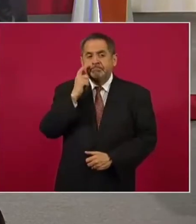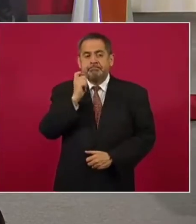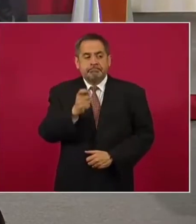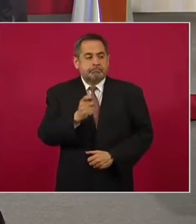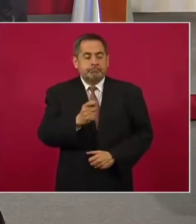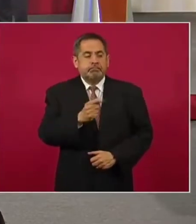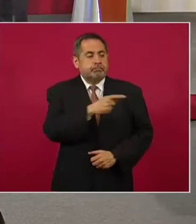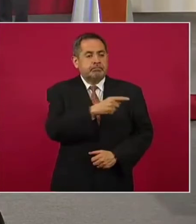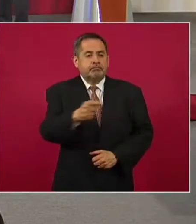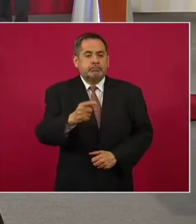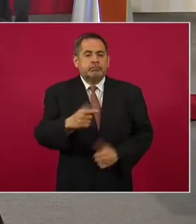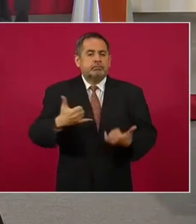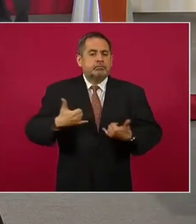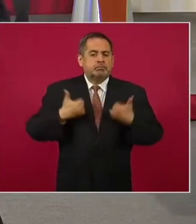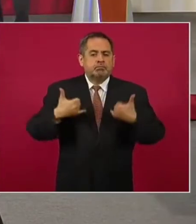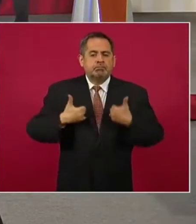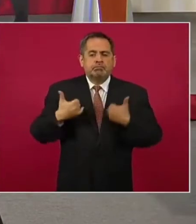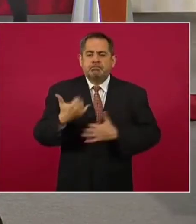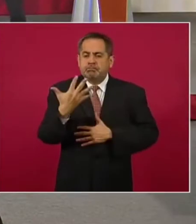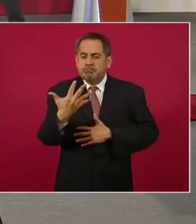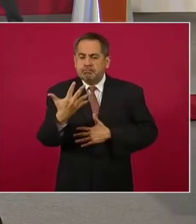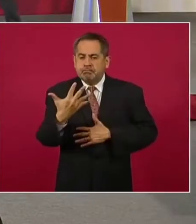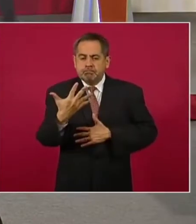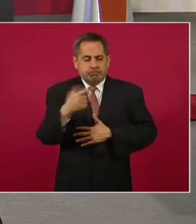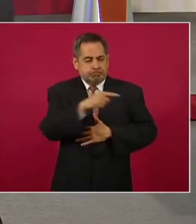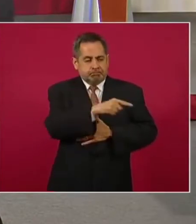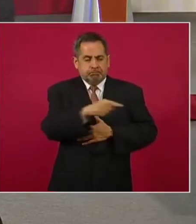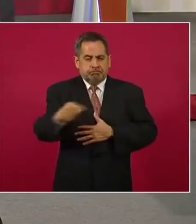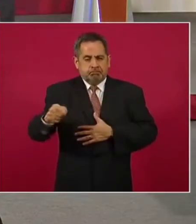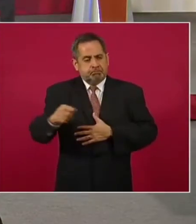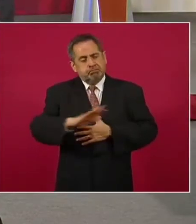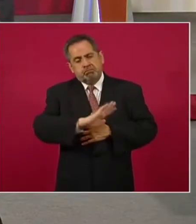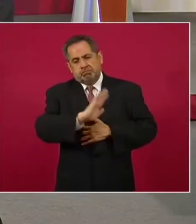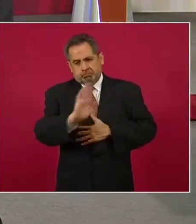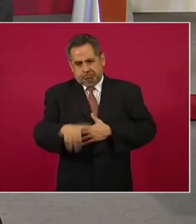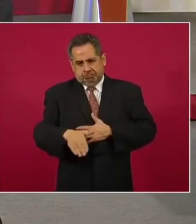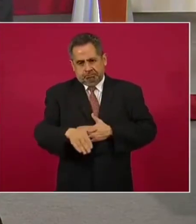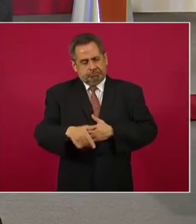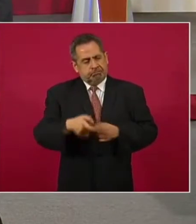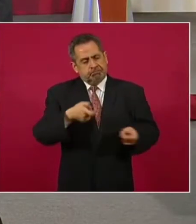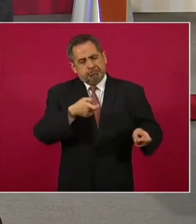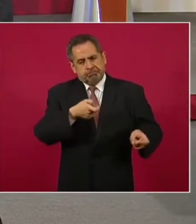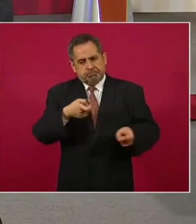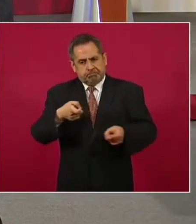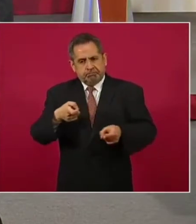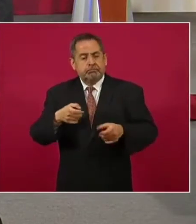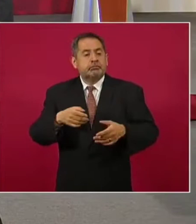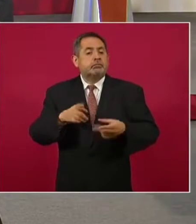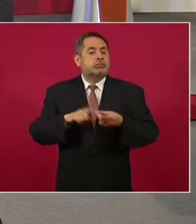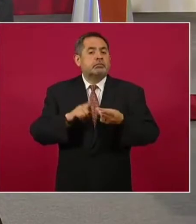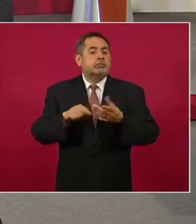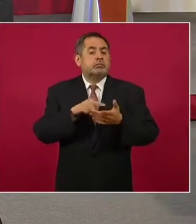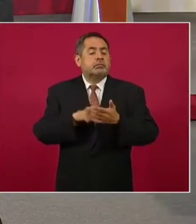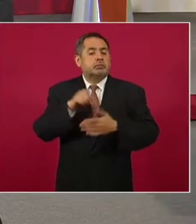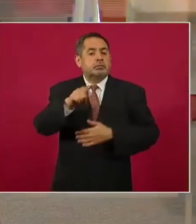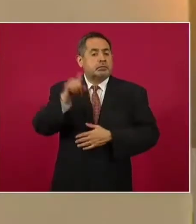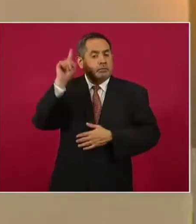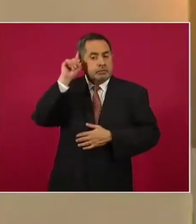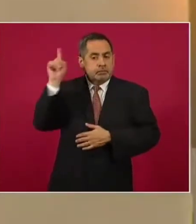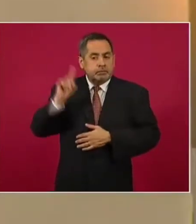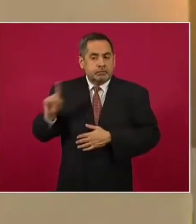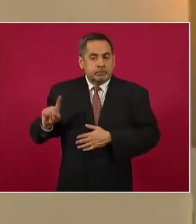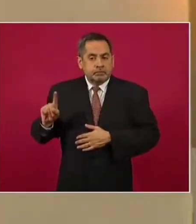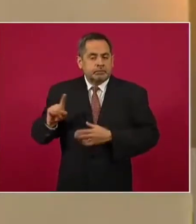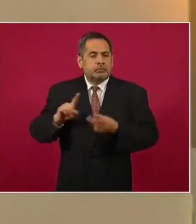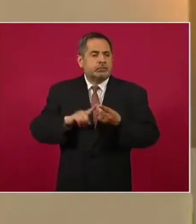una semana fueron privados de la libertad y posteriormente asesinados en zacatecas afuera